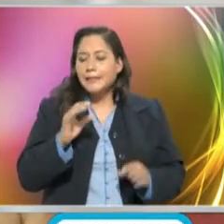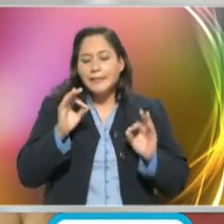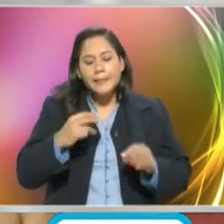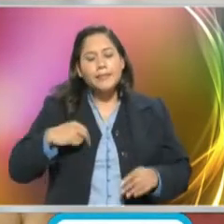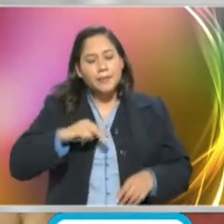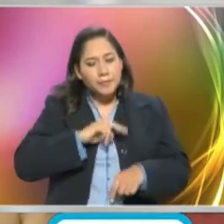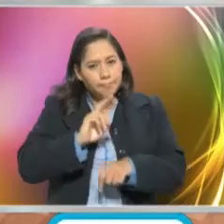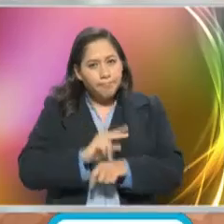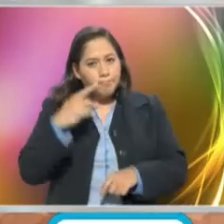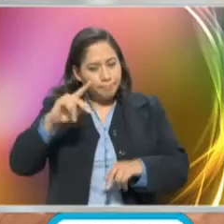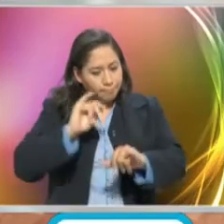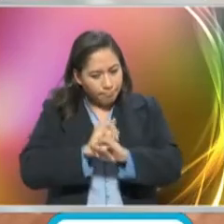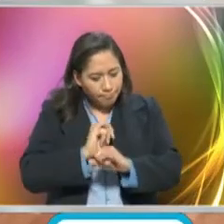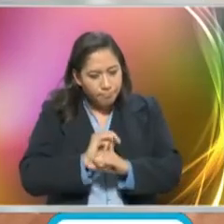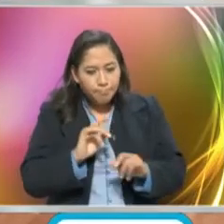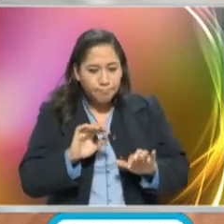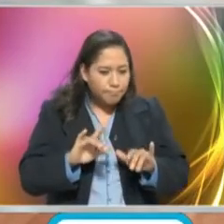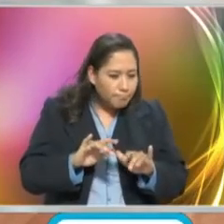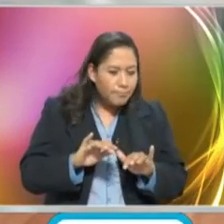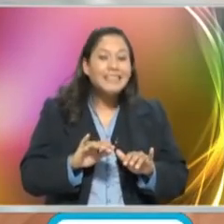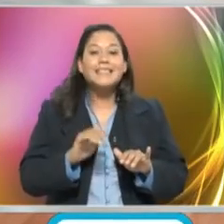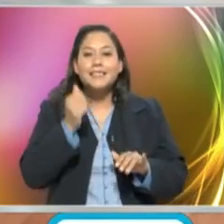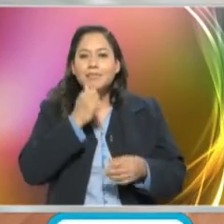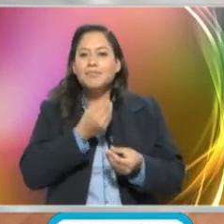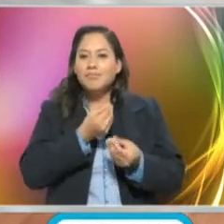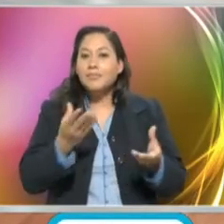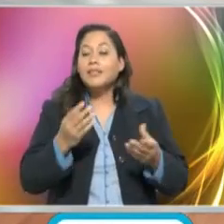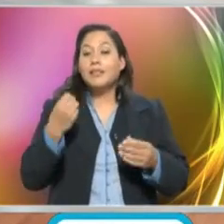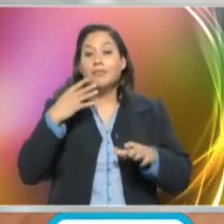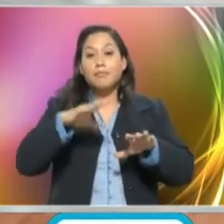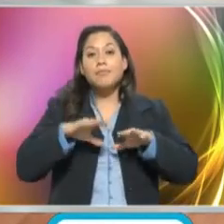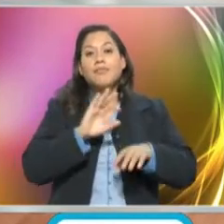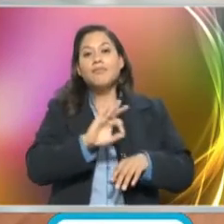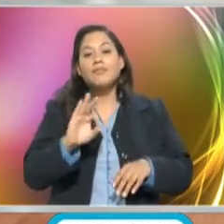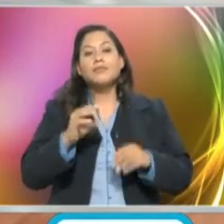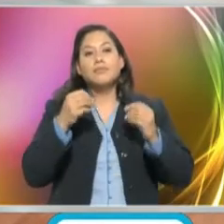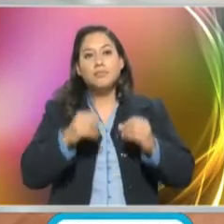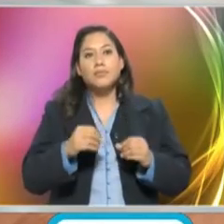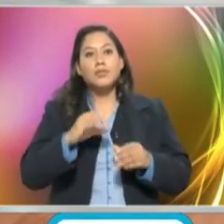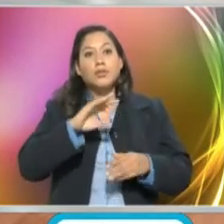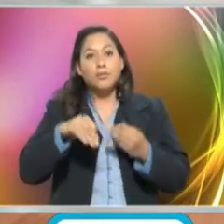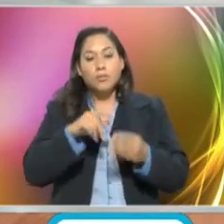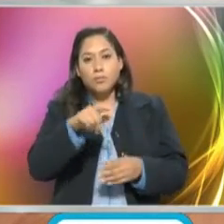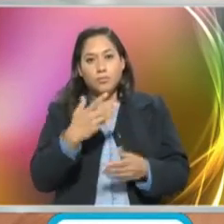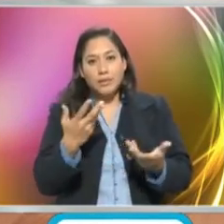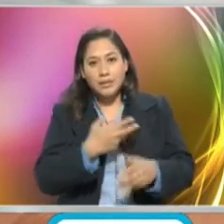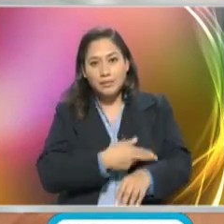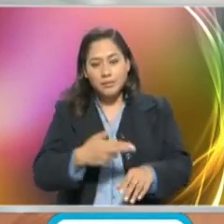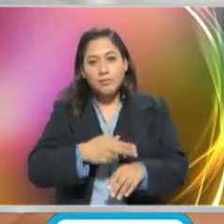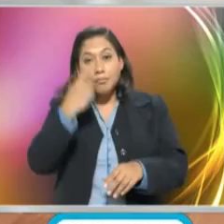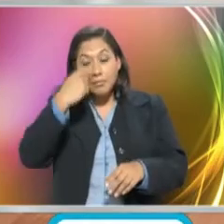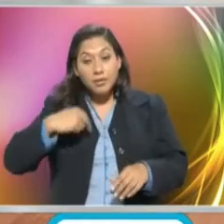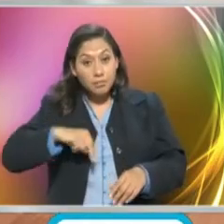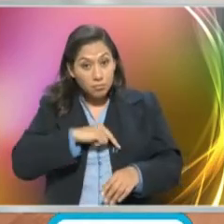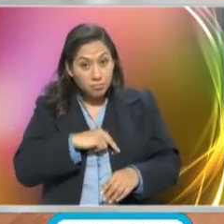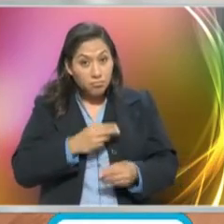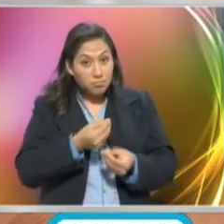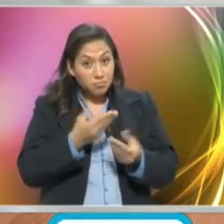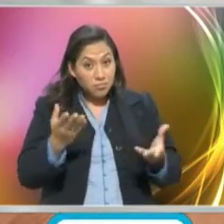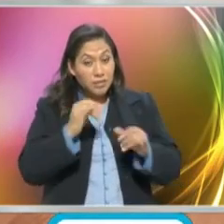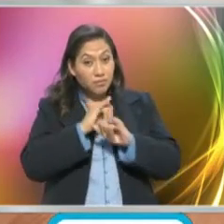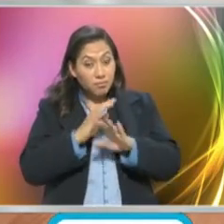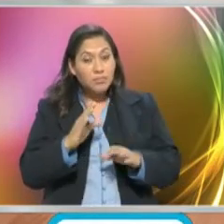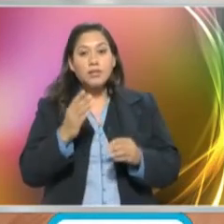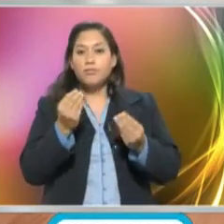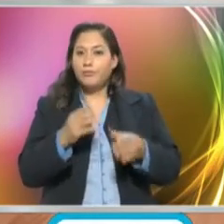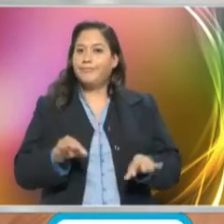estaremos pendientes a través de las redes sociales que siempre comparten los eventos que llevan a cabo, todo lo que hacen, que bueno, para nosotros de verdad brindar este espacio